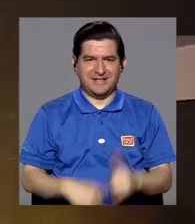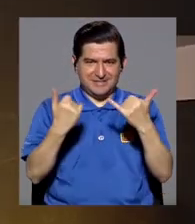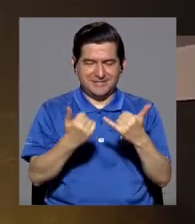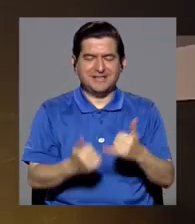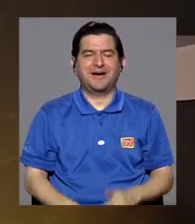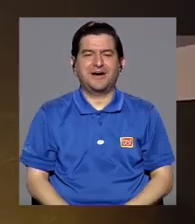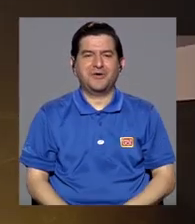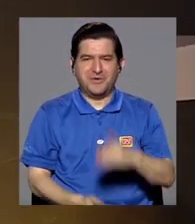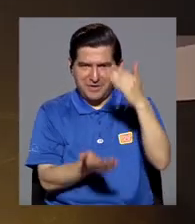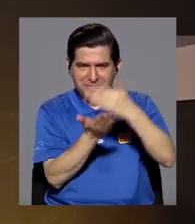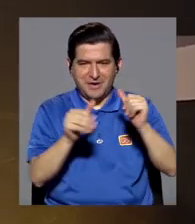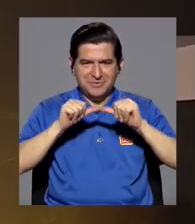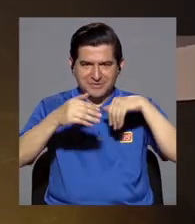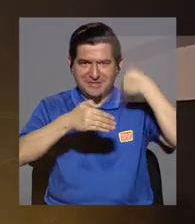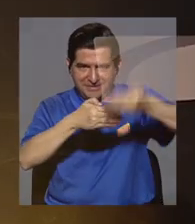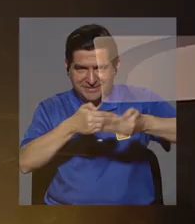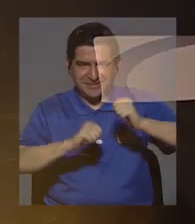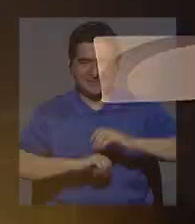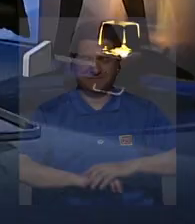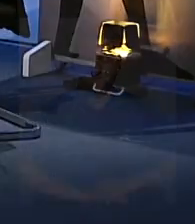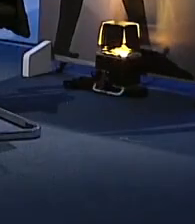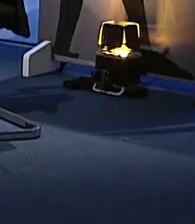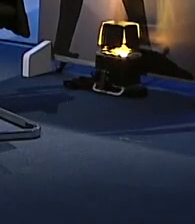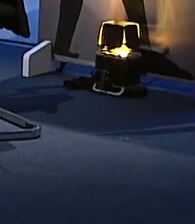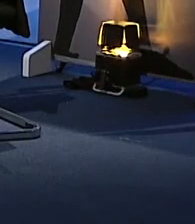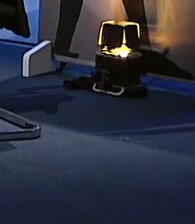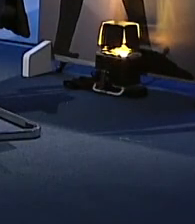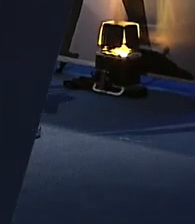vamos un fuerte y pronto volvemos con ustedes